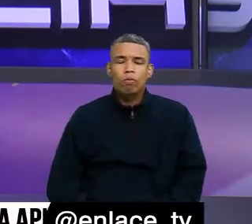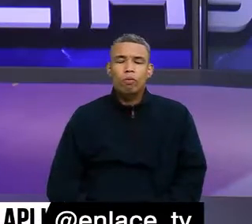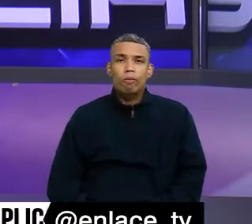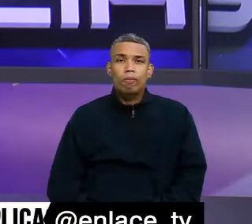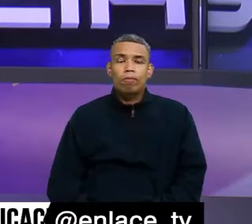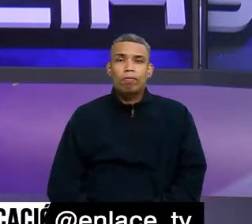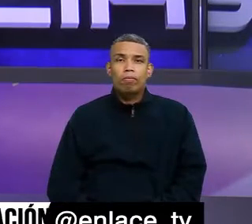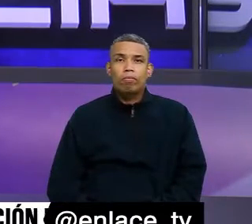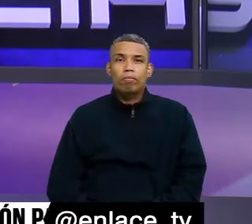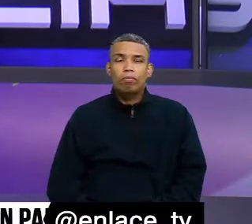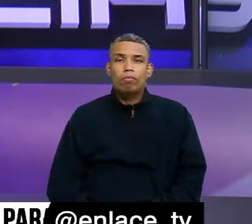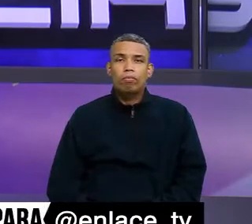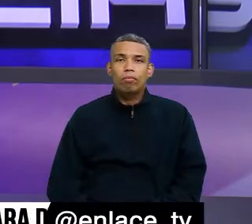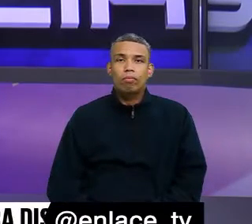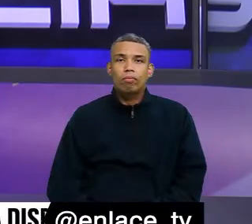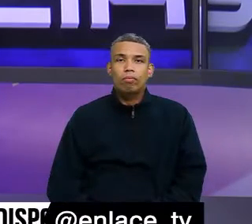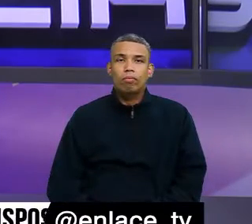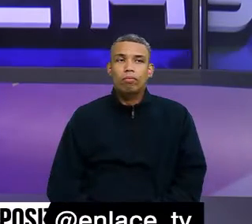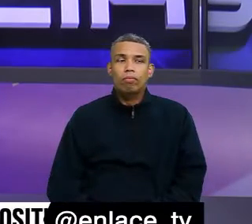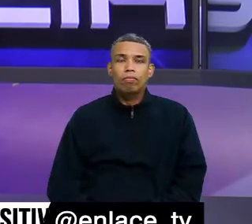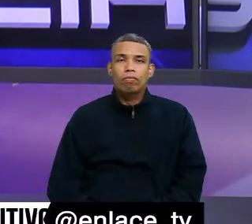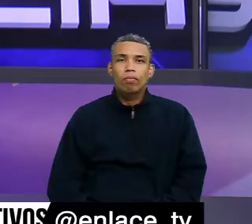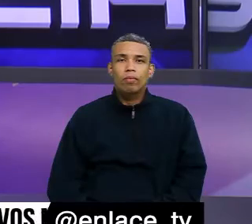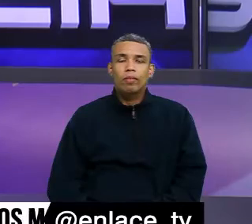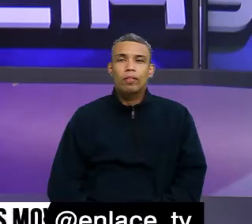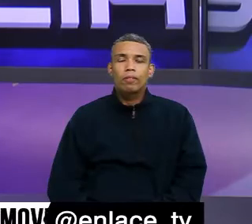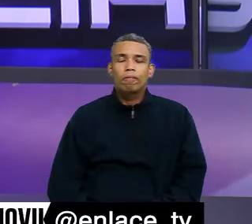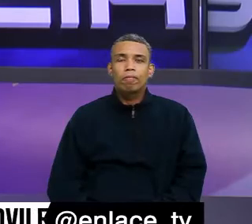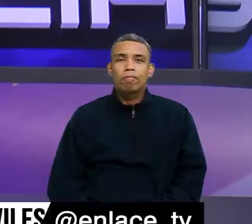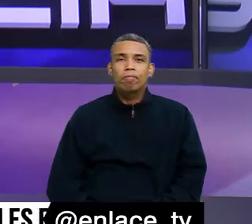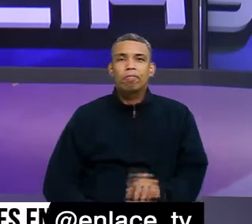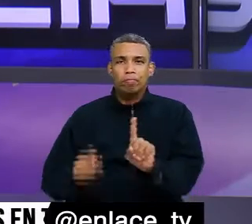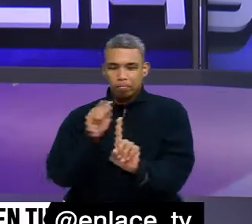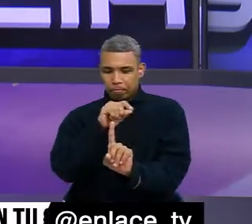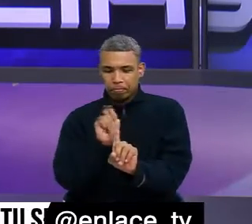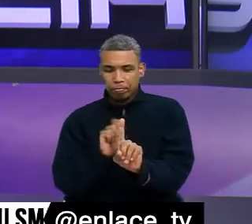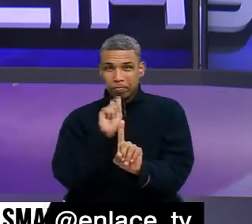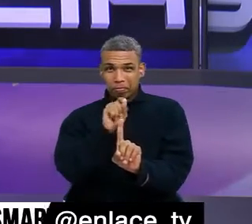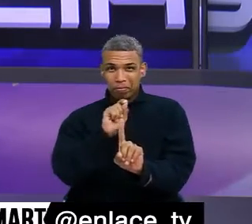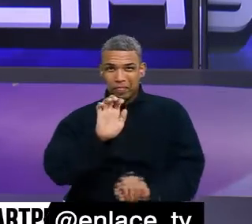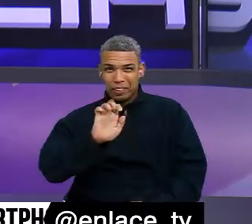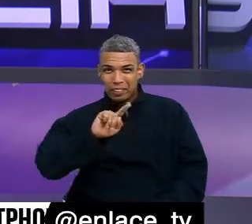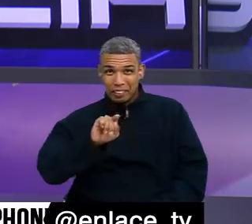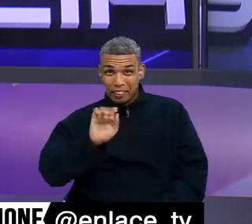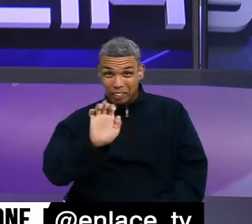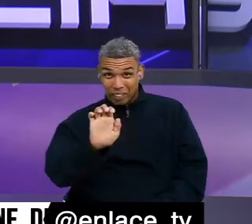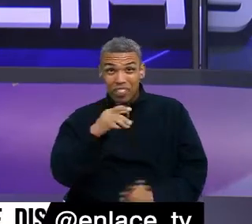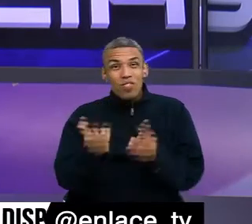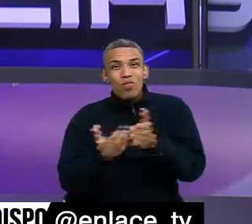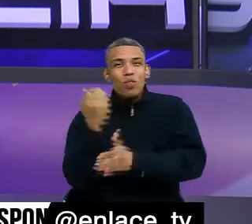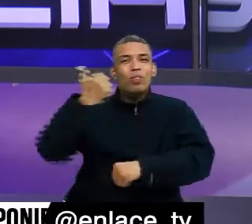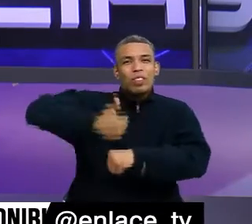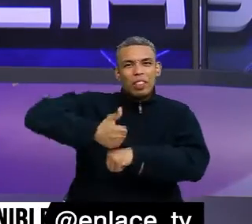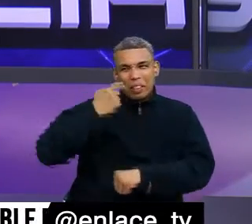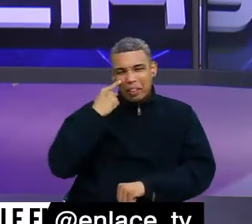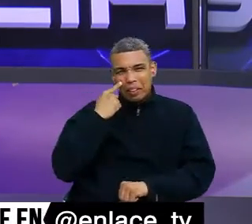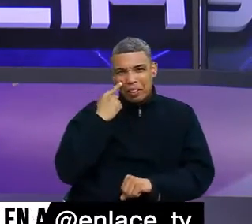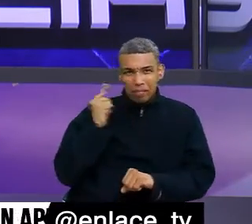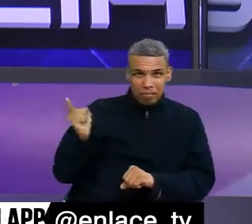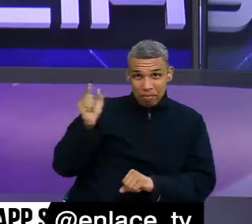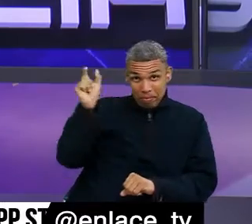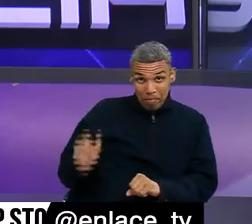Tomó posesión el nuevo gerente de la empresa social del estado de Barranca Bermeja. Se trata del médico Ernesto Vera, egresado de la Universidad